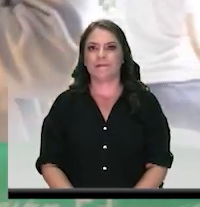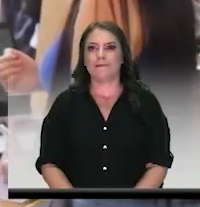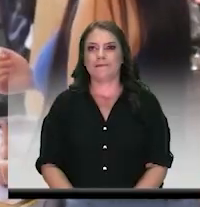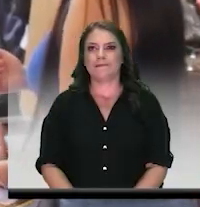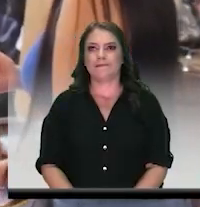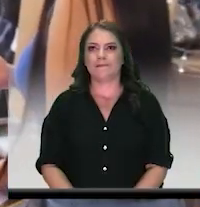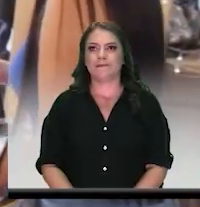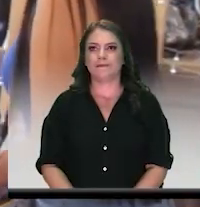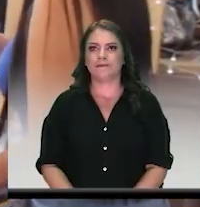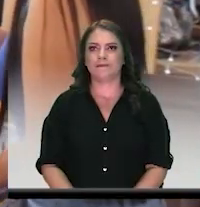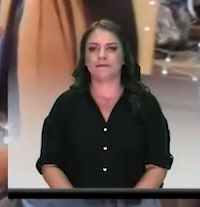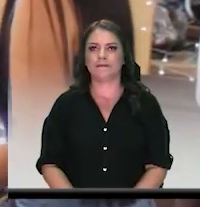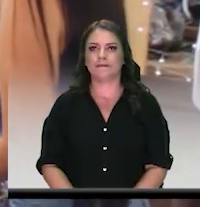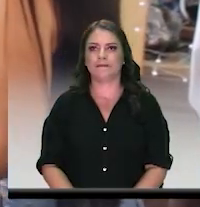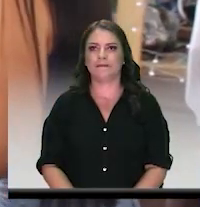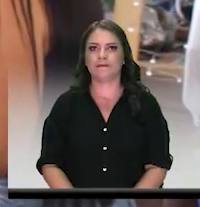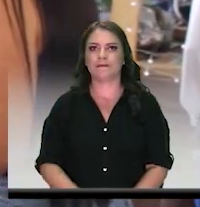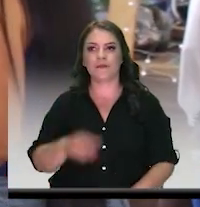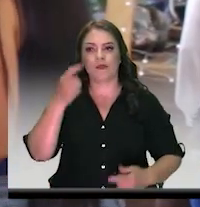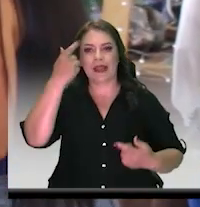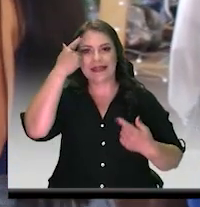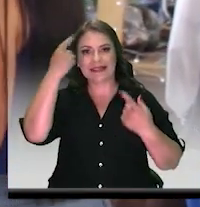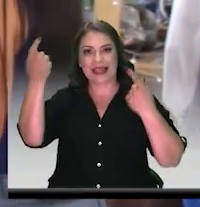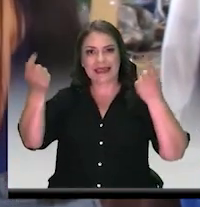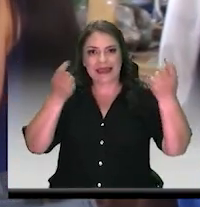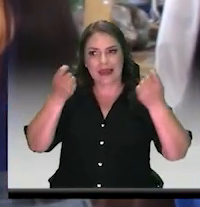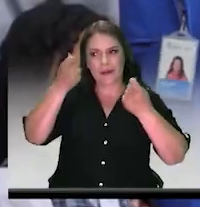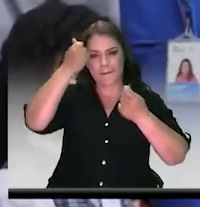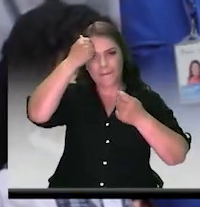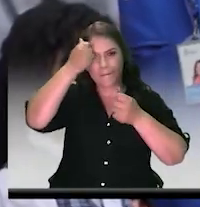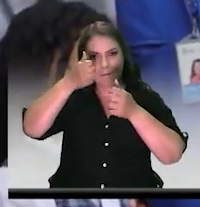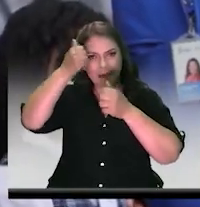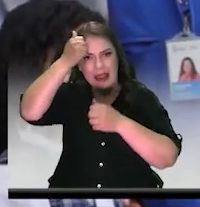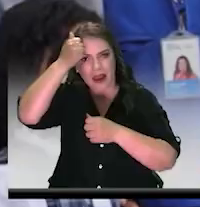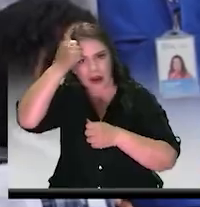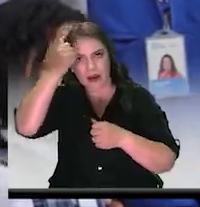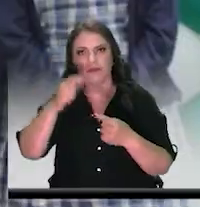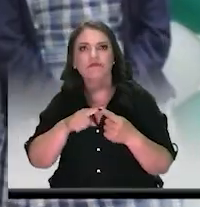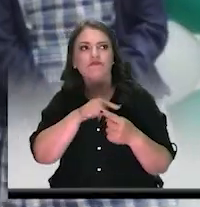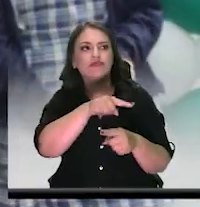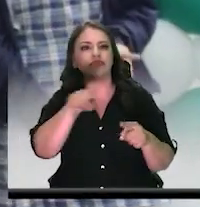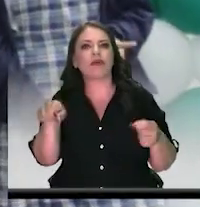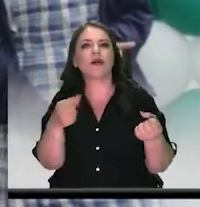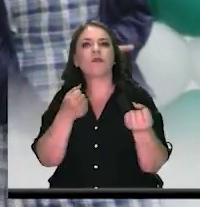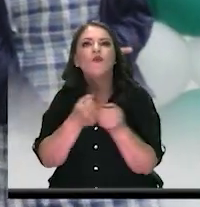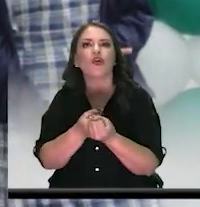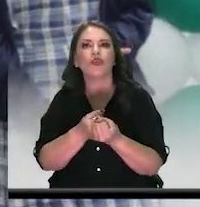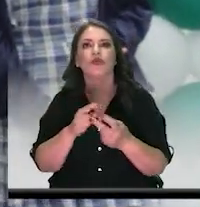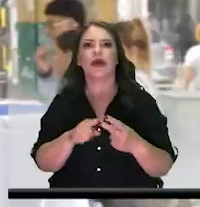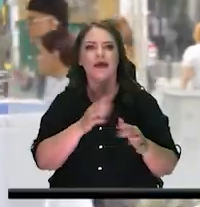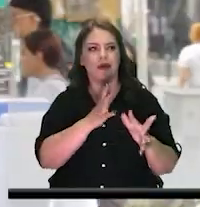Con estas estrategias pedagógicas desde los colegios, le seguimos apostando a un Itagüí